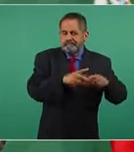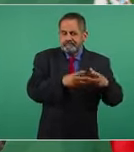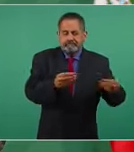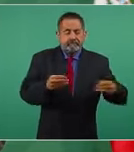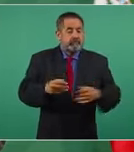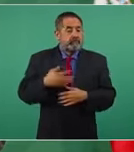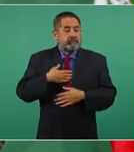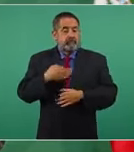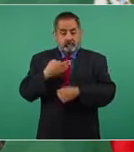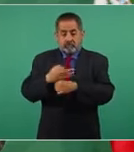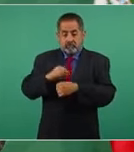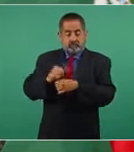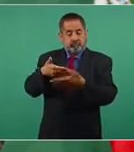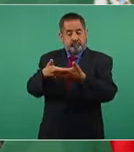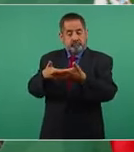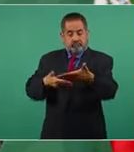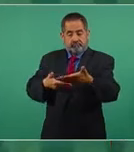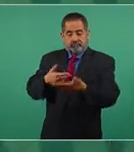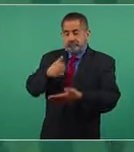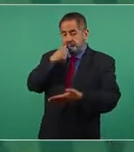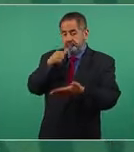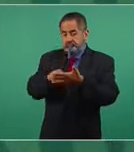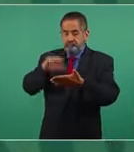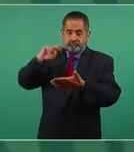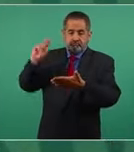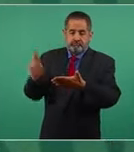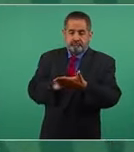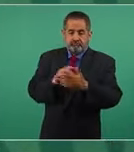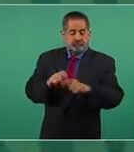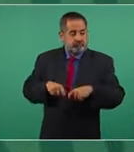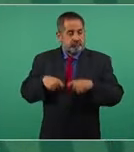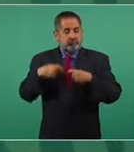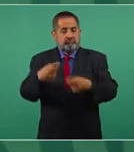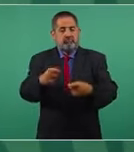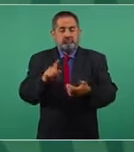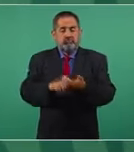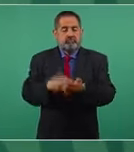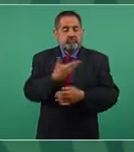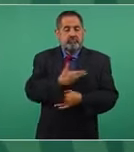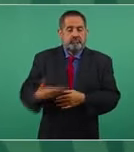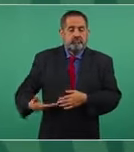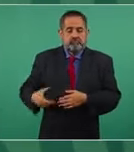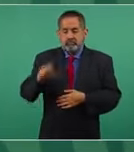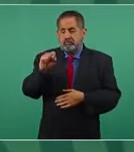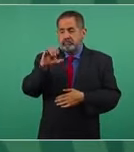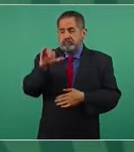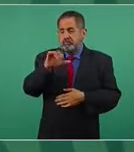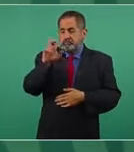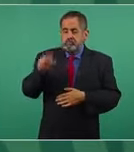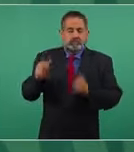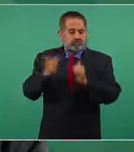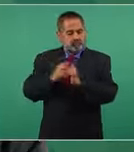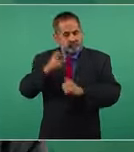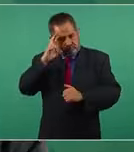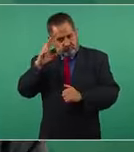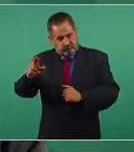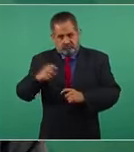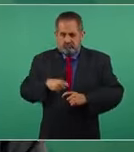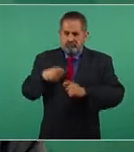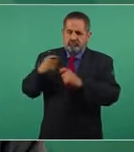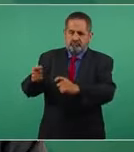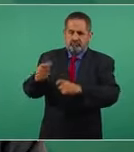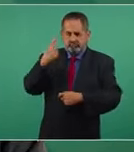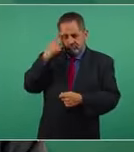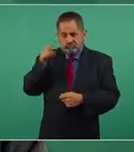Estoy firmando el día de hoy una carta al presidente de la Suprema Corte de Justicia, con todo respeto, para que